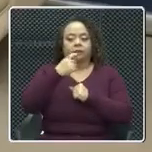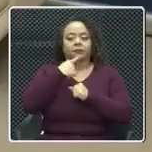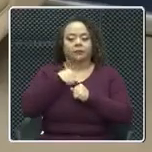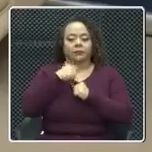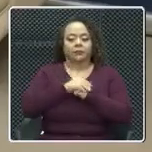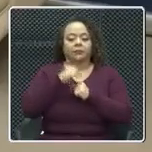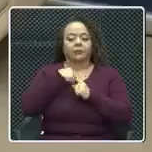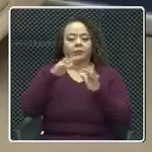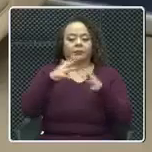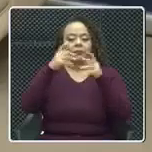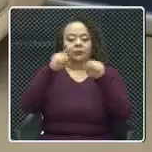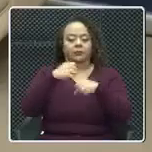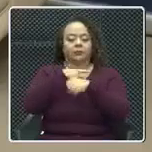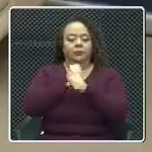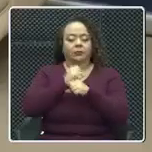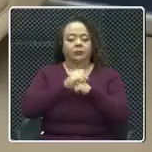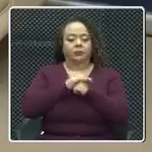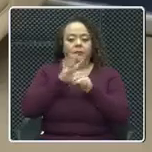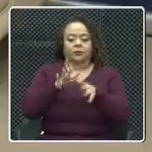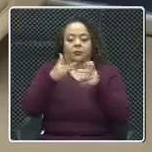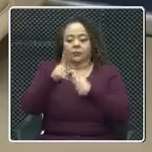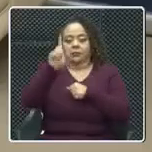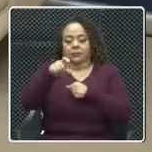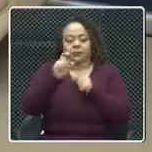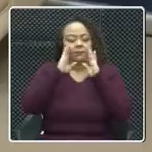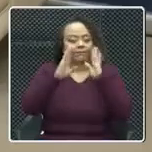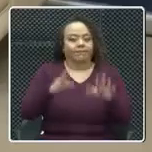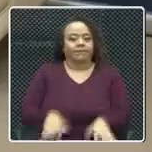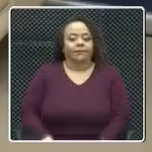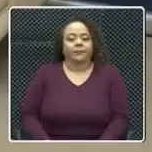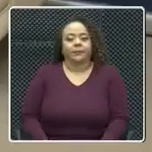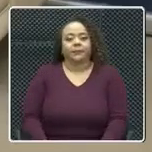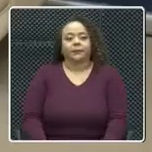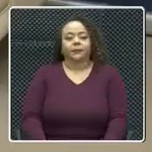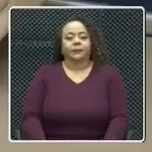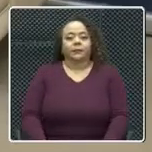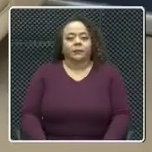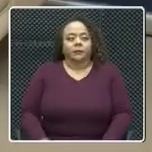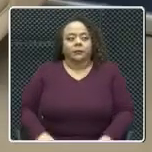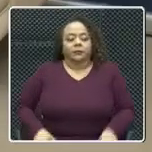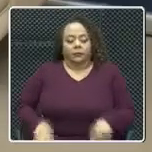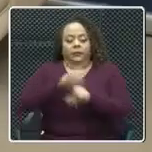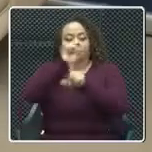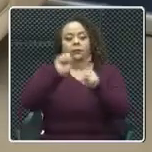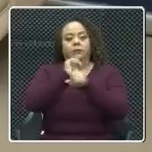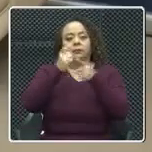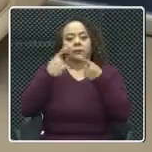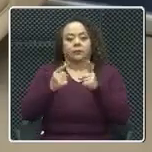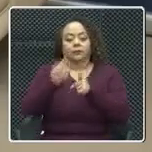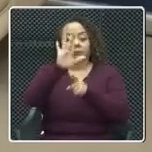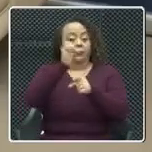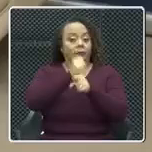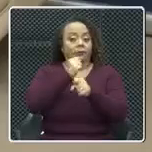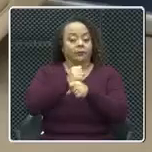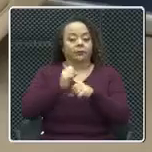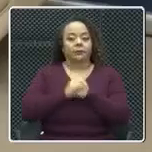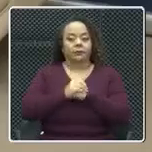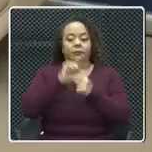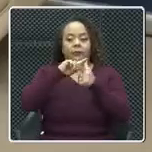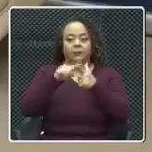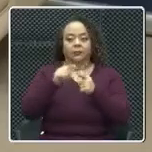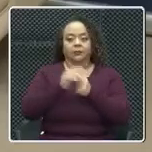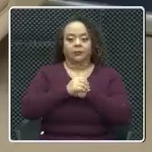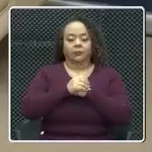qué puedo atender o qué necesita que se atienda de la situación que está pasando en su trabajo, ¿verdad?